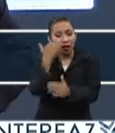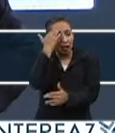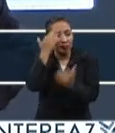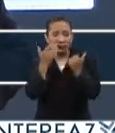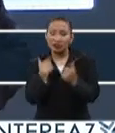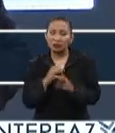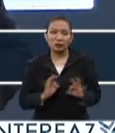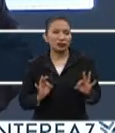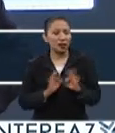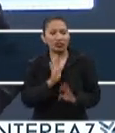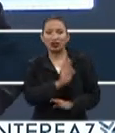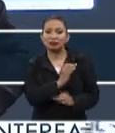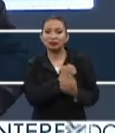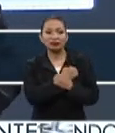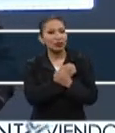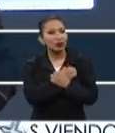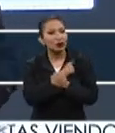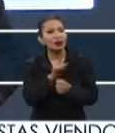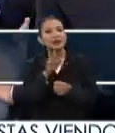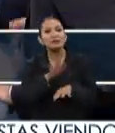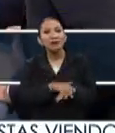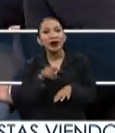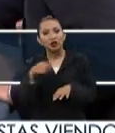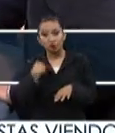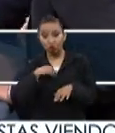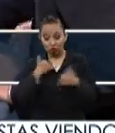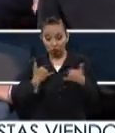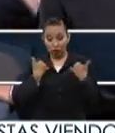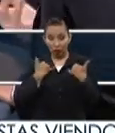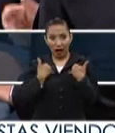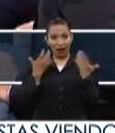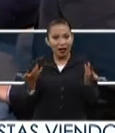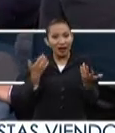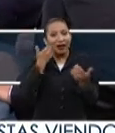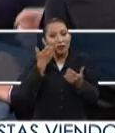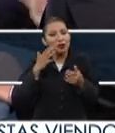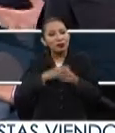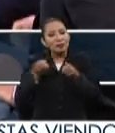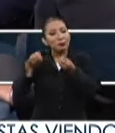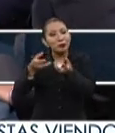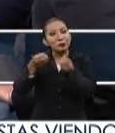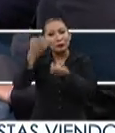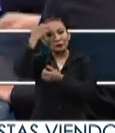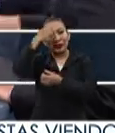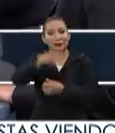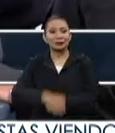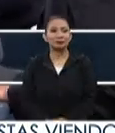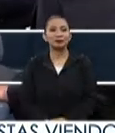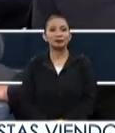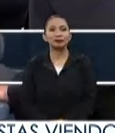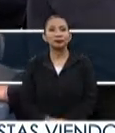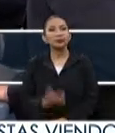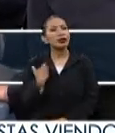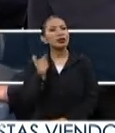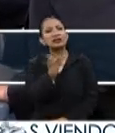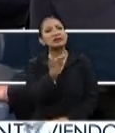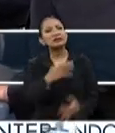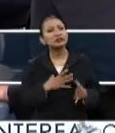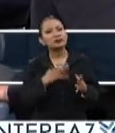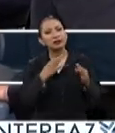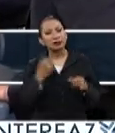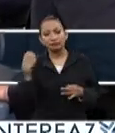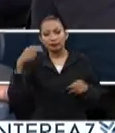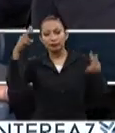muy importante de la educación y sobre todo nosotros como jóvenes, ¿no? Que querramos ya compartir nuestras experiencias. Oye, y esta fundación,